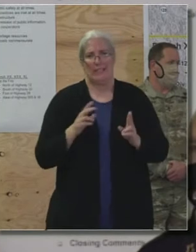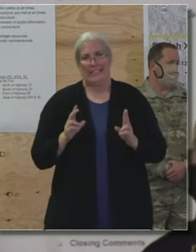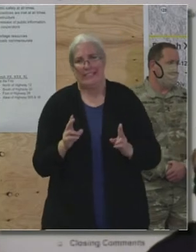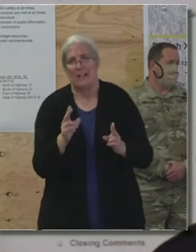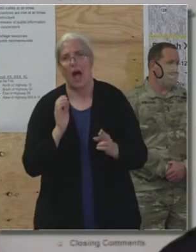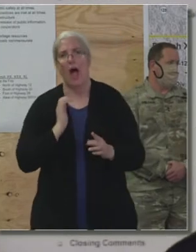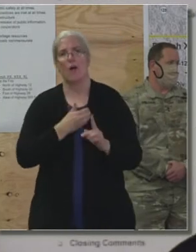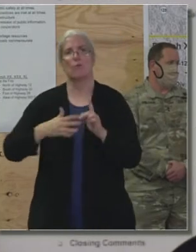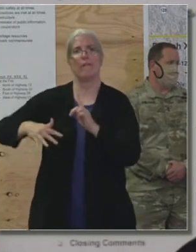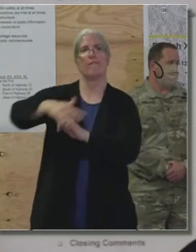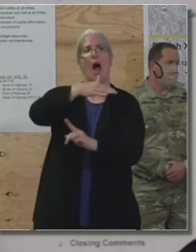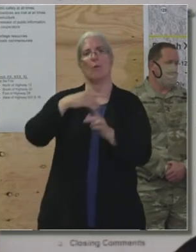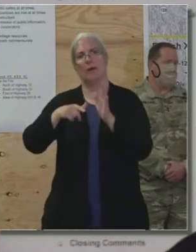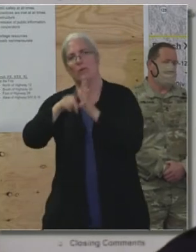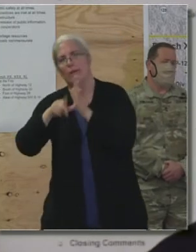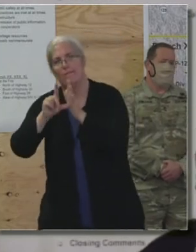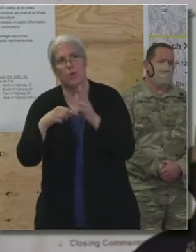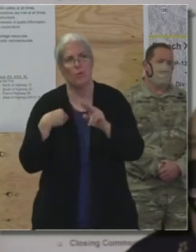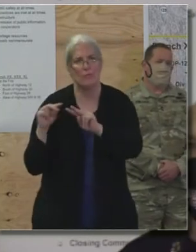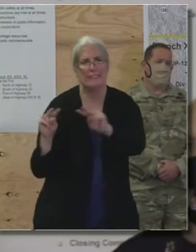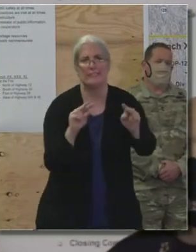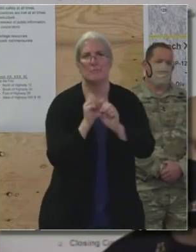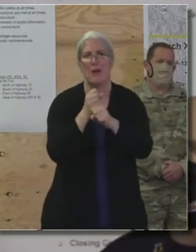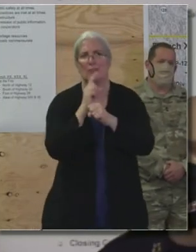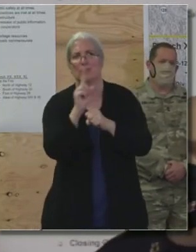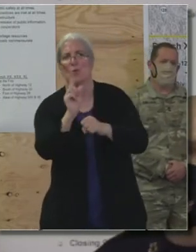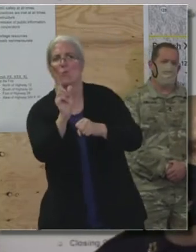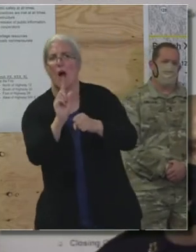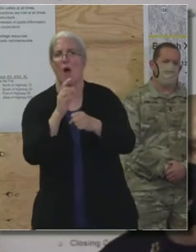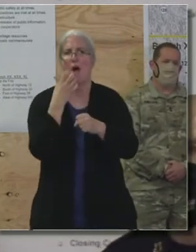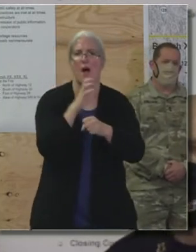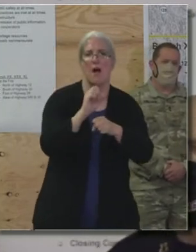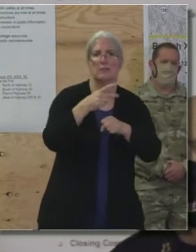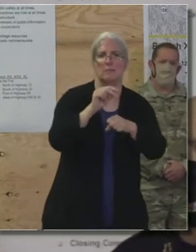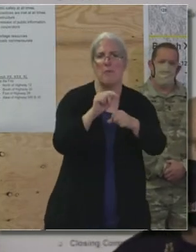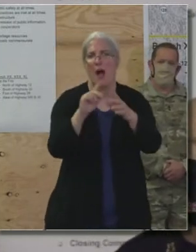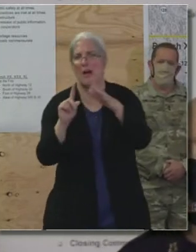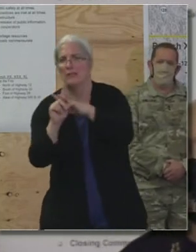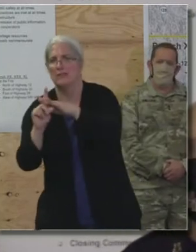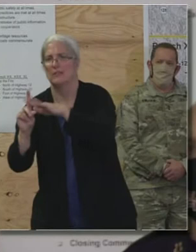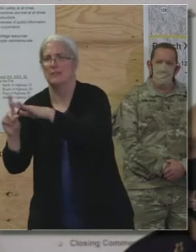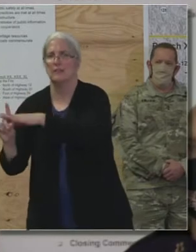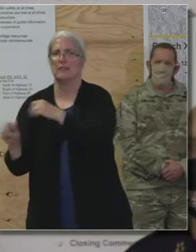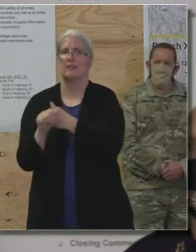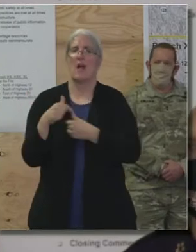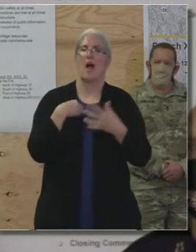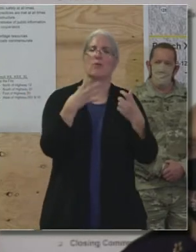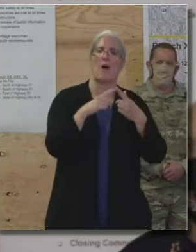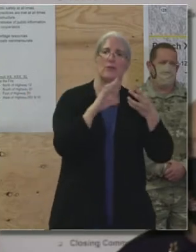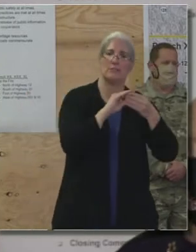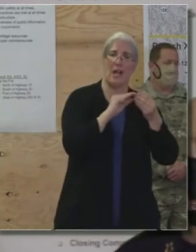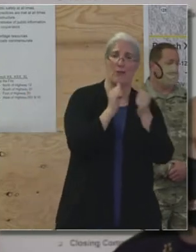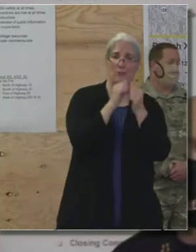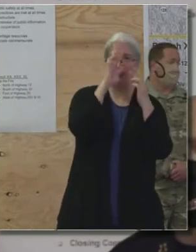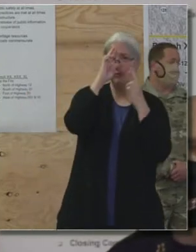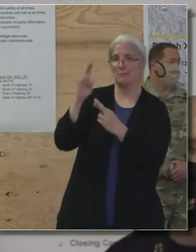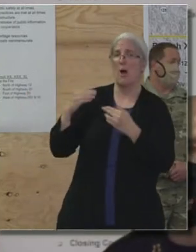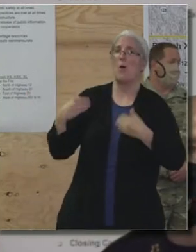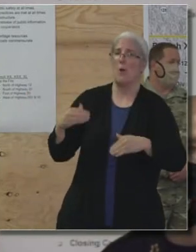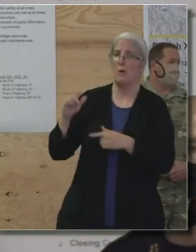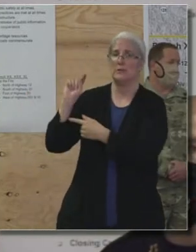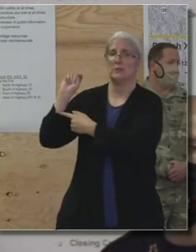hacer lo mismo tenemos sociedades históricas y esto lo digo con respecto mucho respeto a la